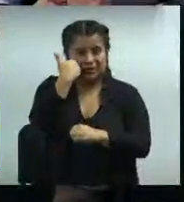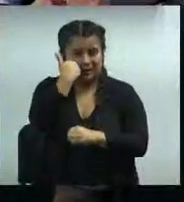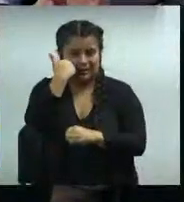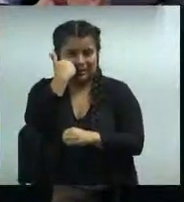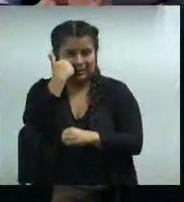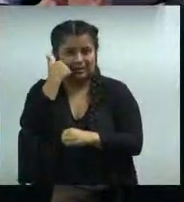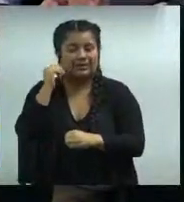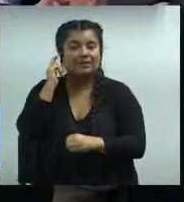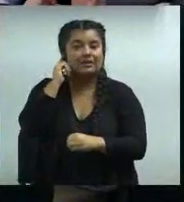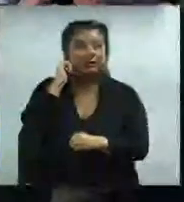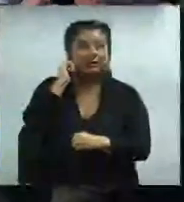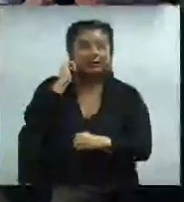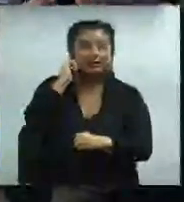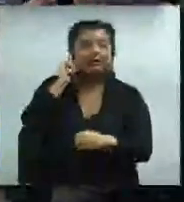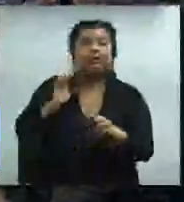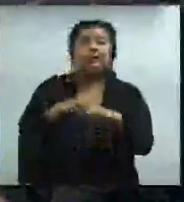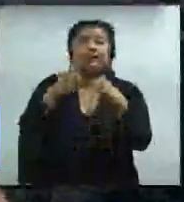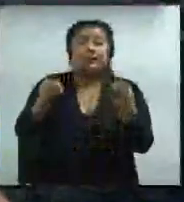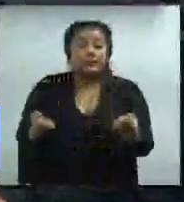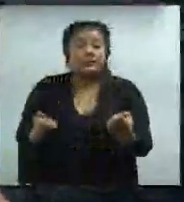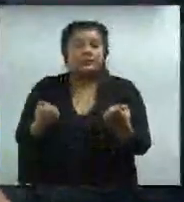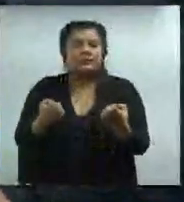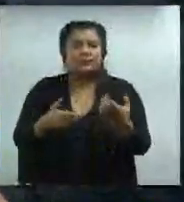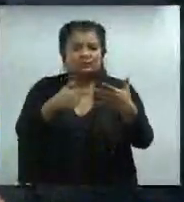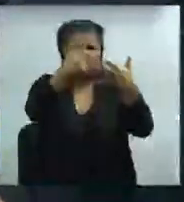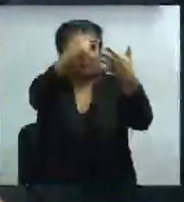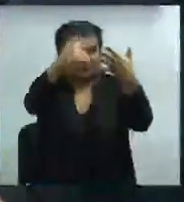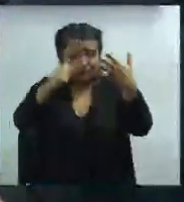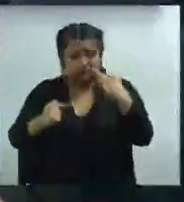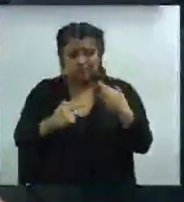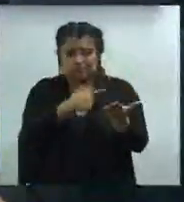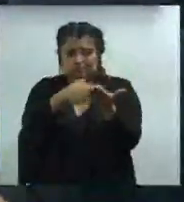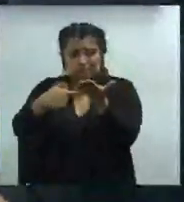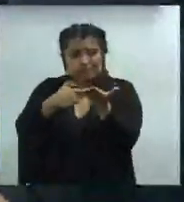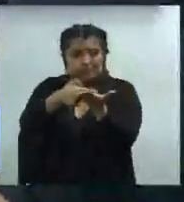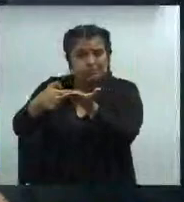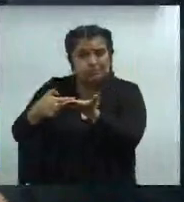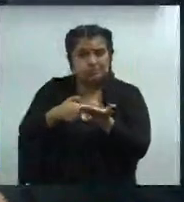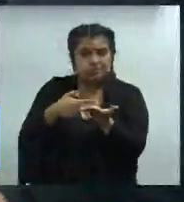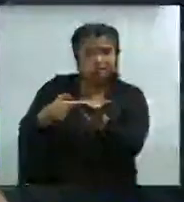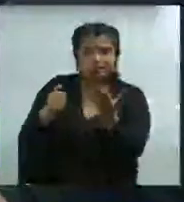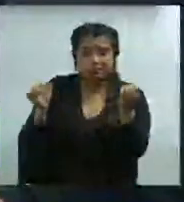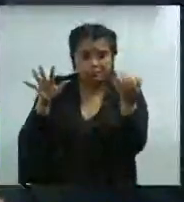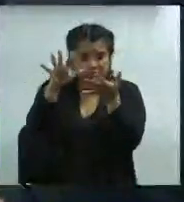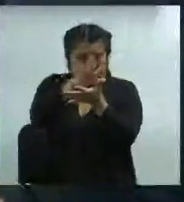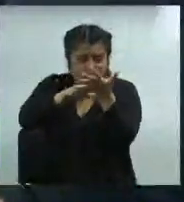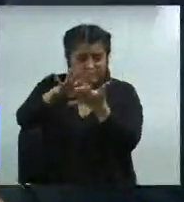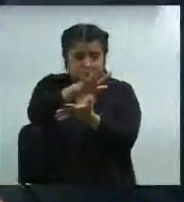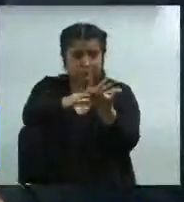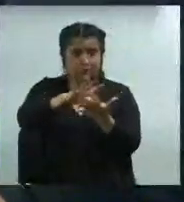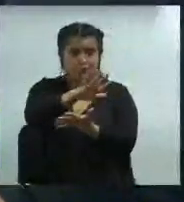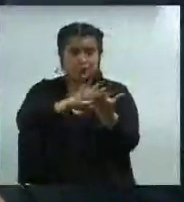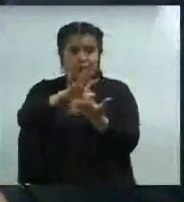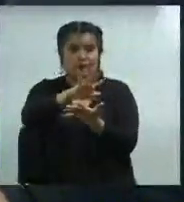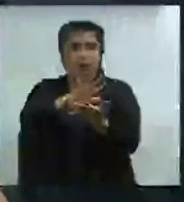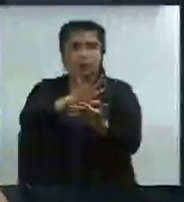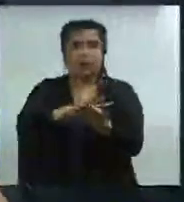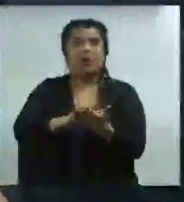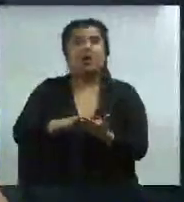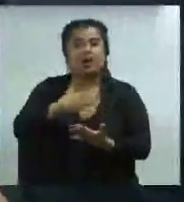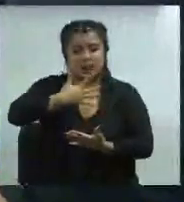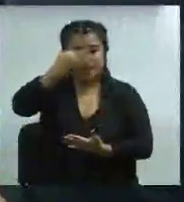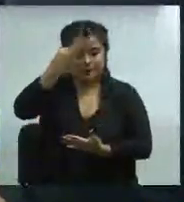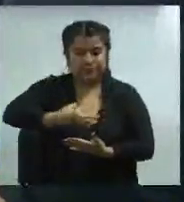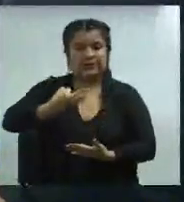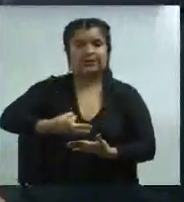vacuna de COVID. Entonces empezó una serie de discusiones en donde se confundió el real espíritu de